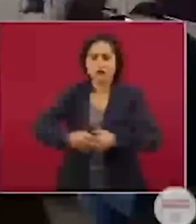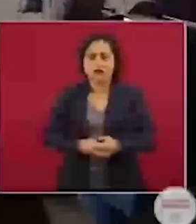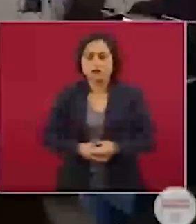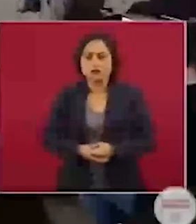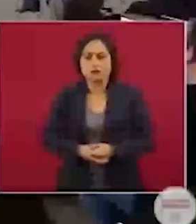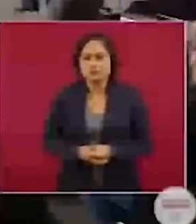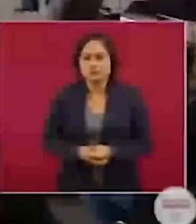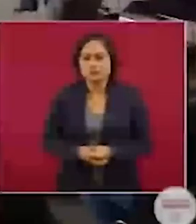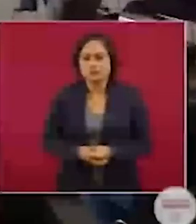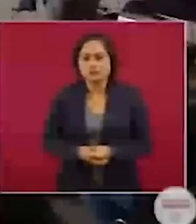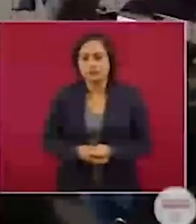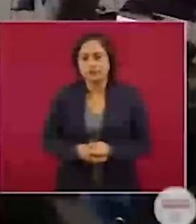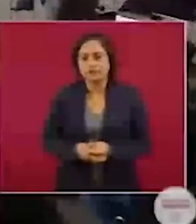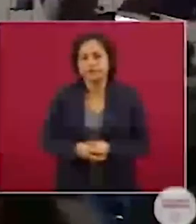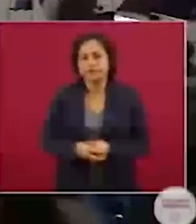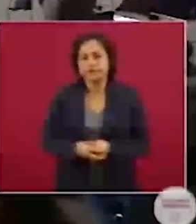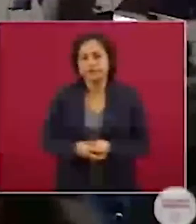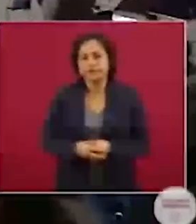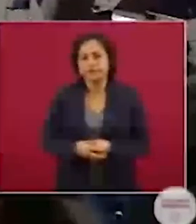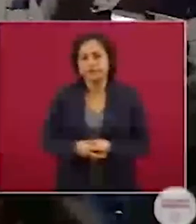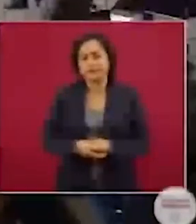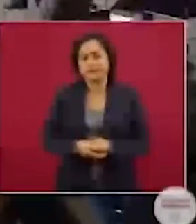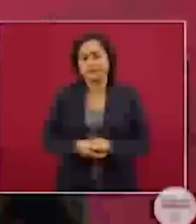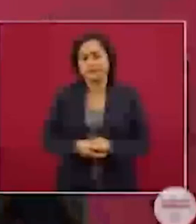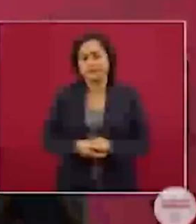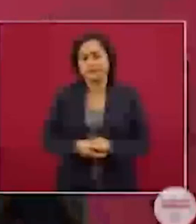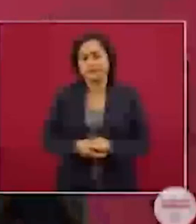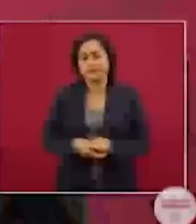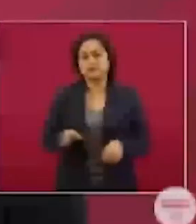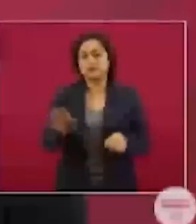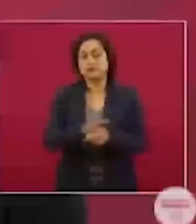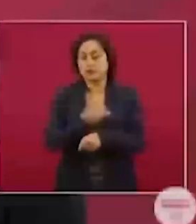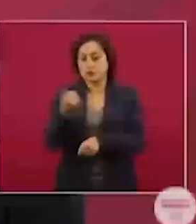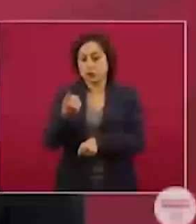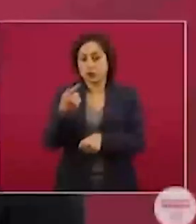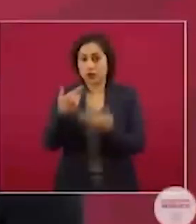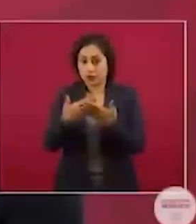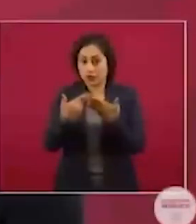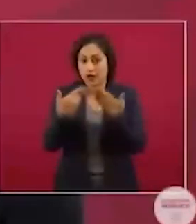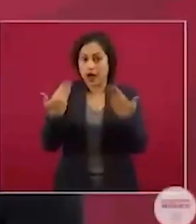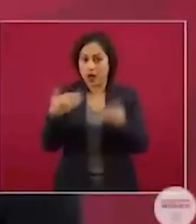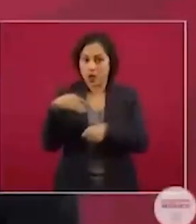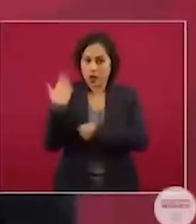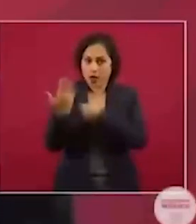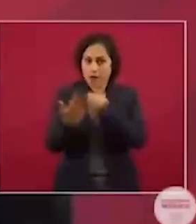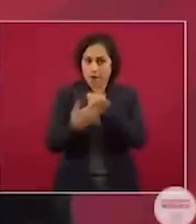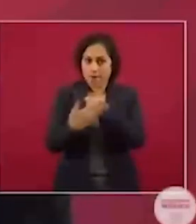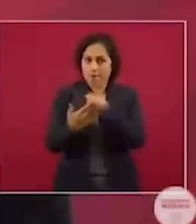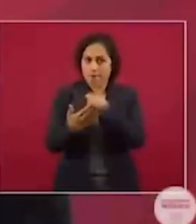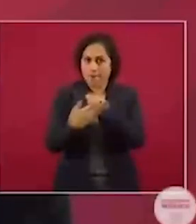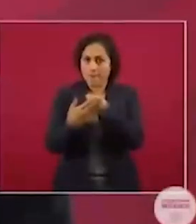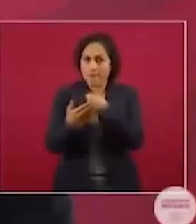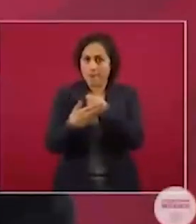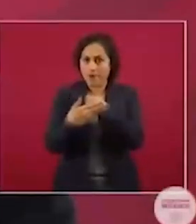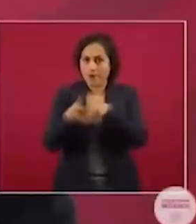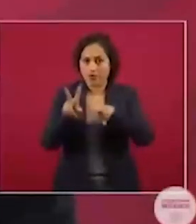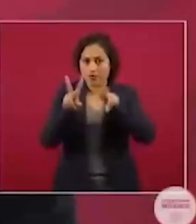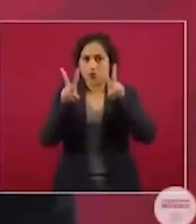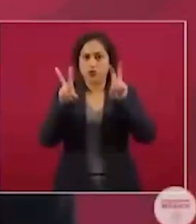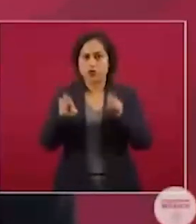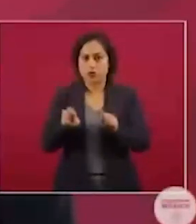ahora que se decida sobre la eliminación de la